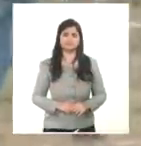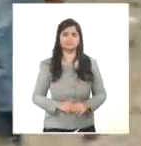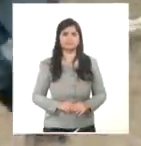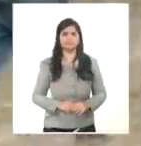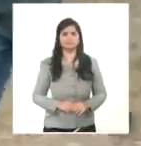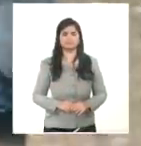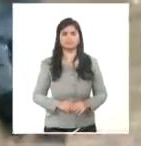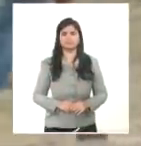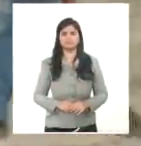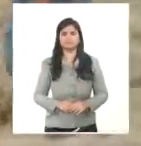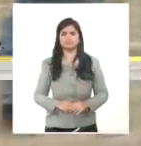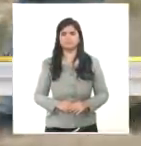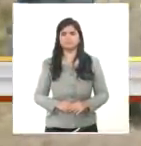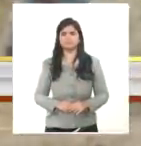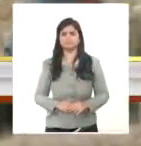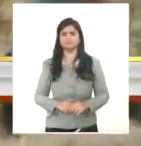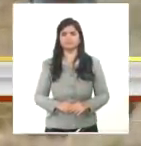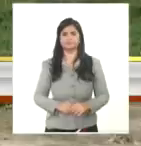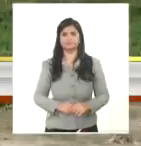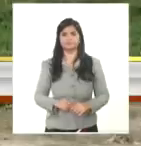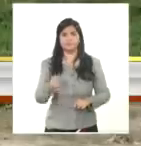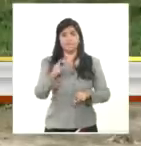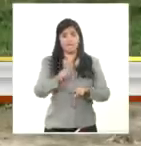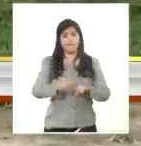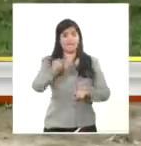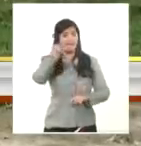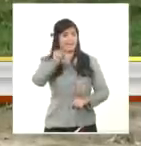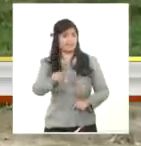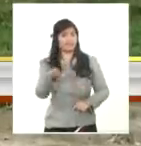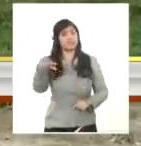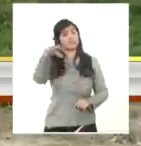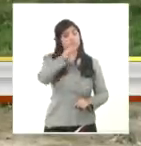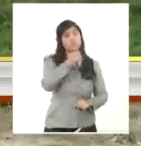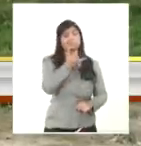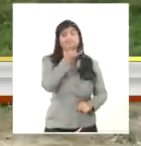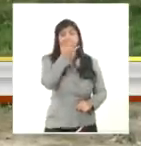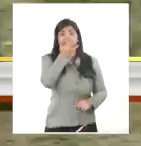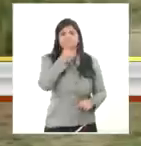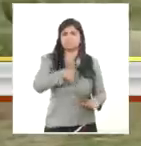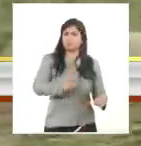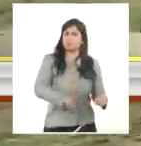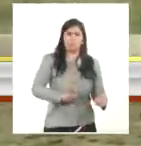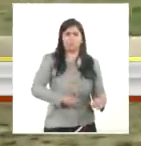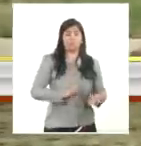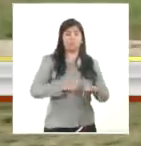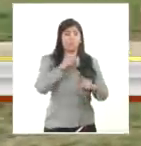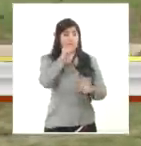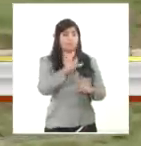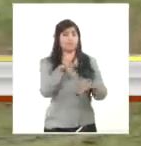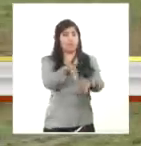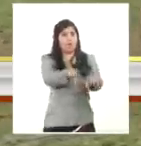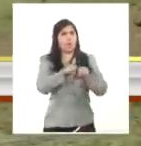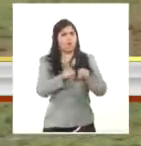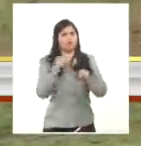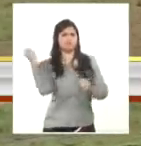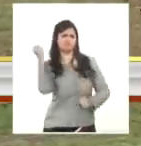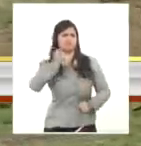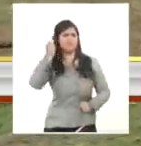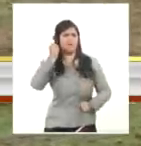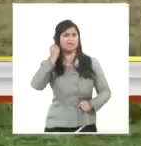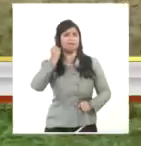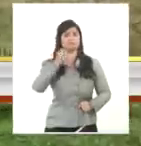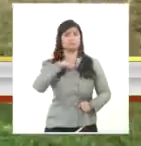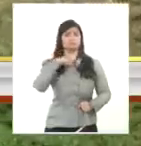Muy pocos campesinos escapan hoy al flagelo que azota a la agricultura cubana relacionado con el hurto y sacrificio ilegal de animales, así